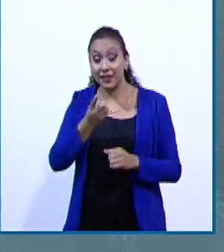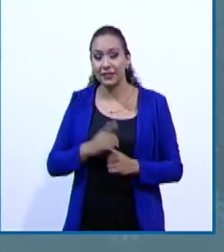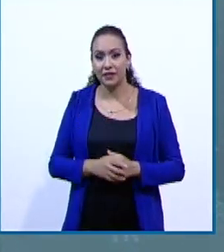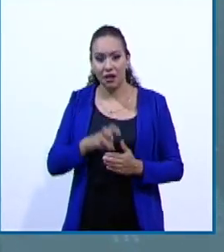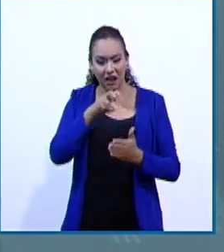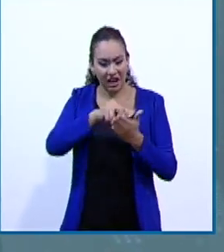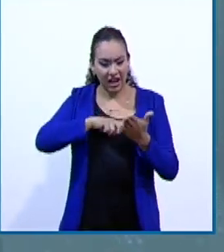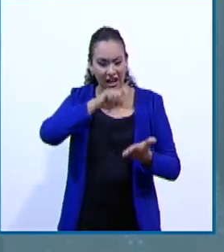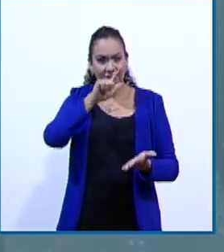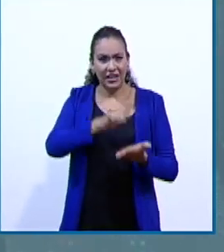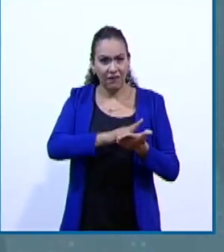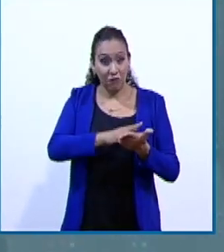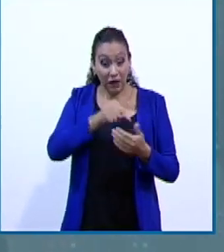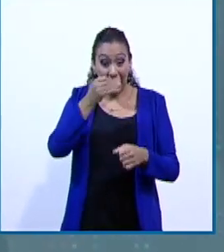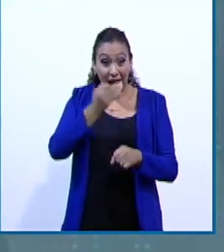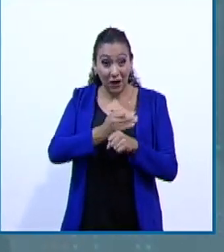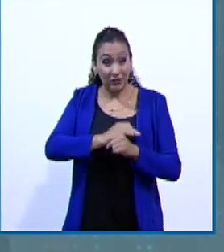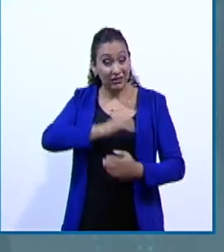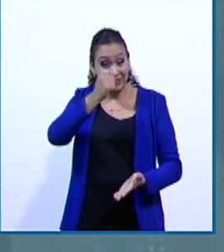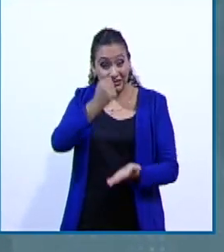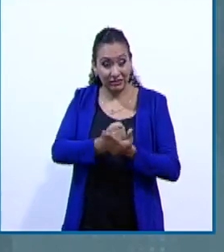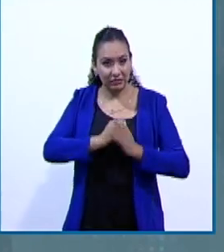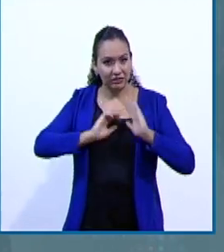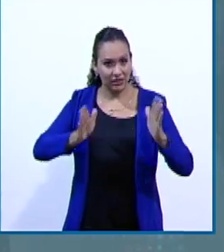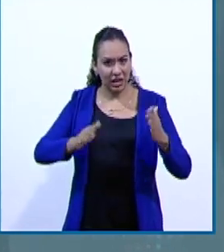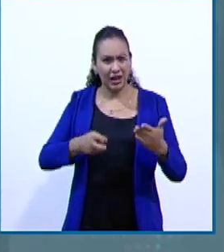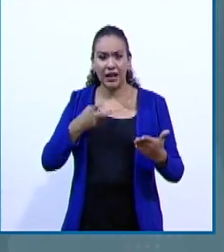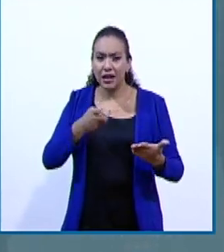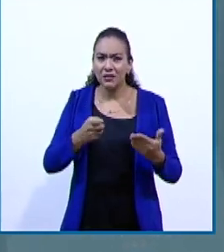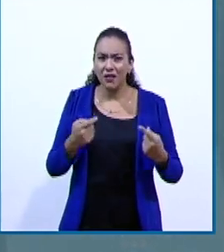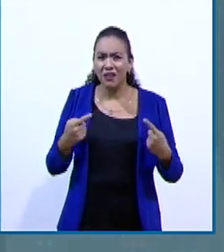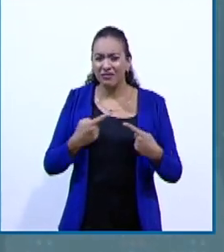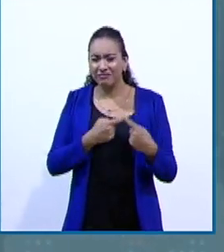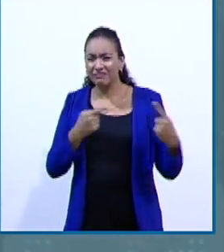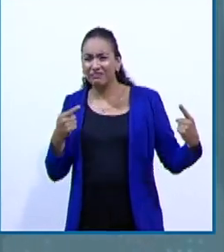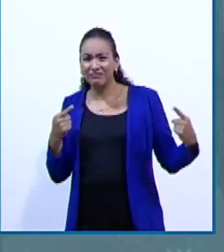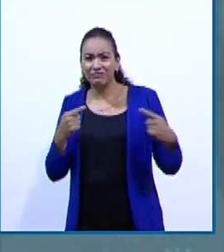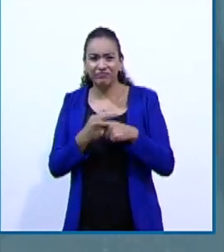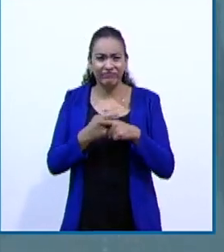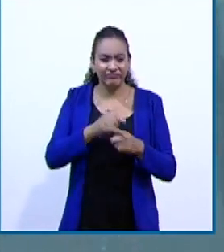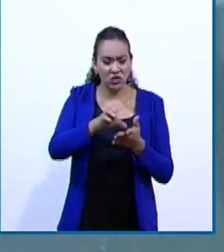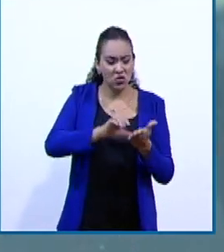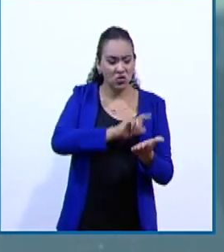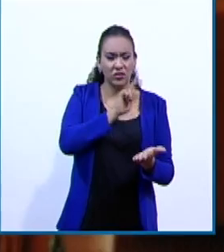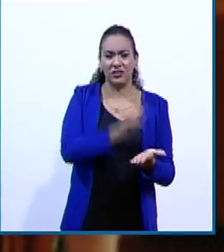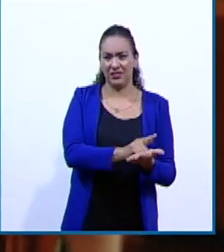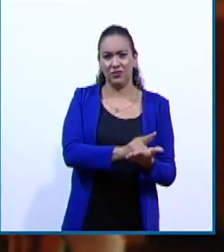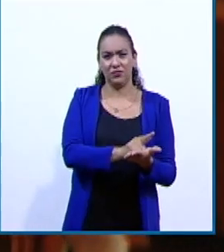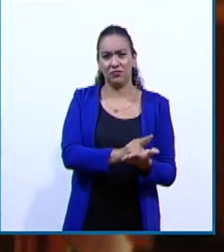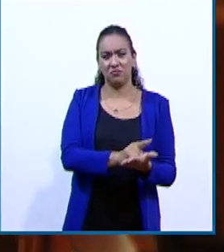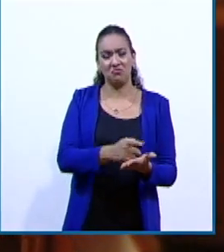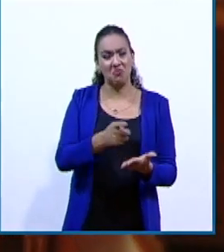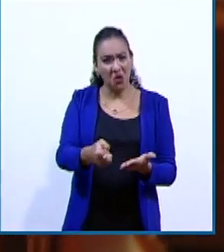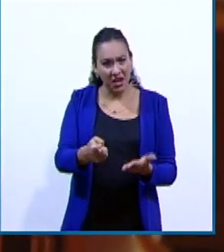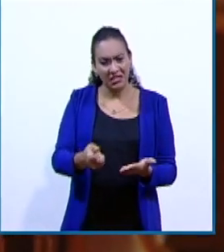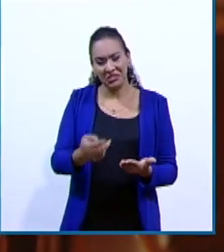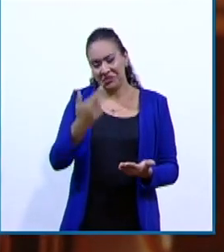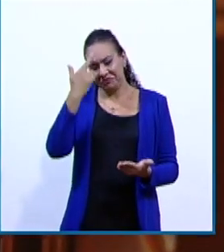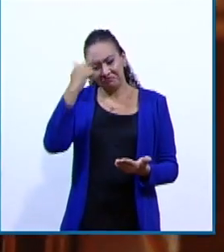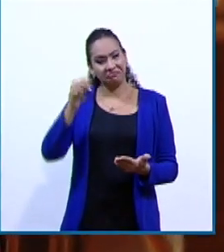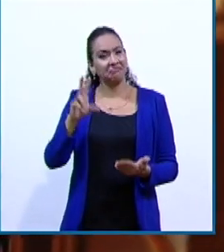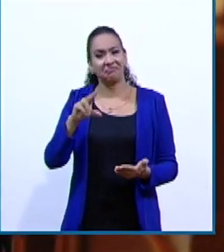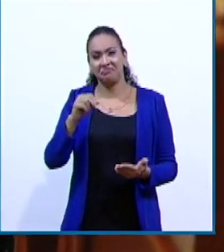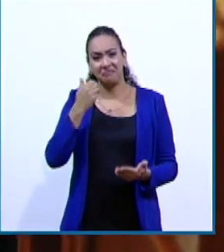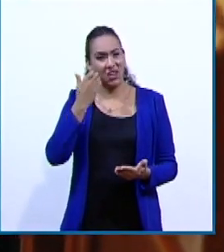Poder Judicial ya vigente es contraria a los valores de la República y de la división de poderes. Por este motivo solicitó que se tenga